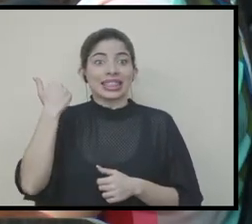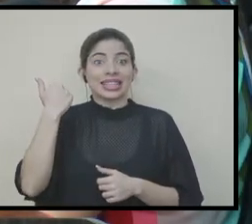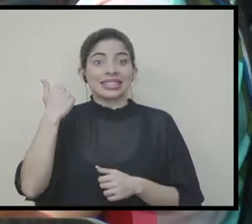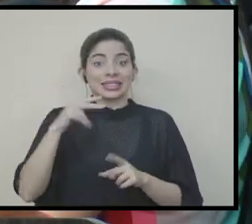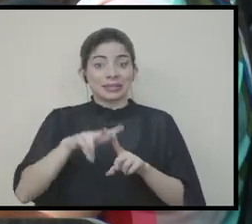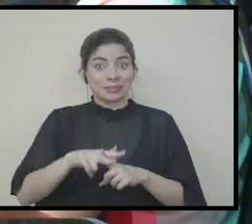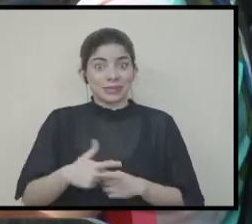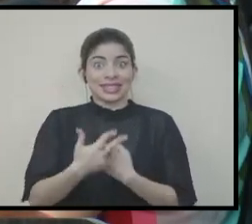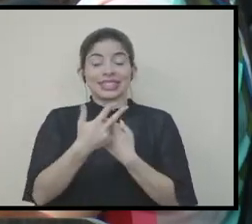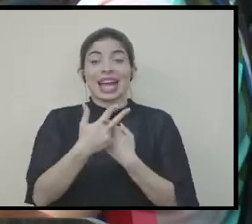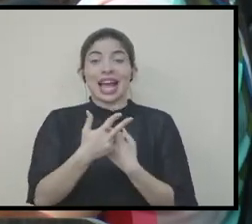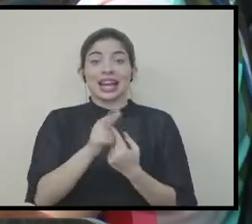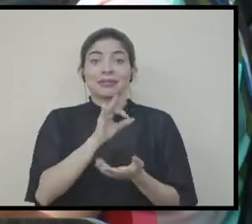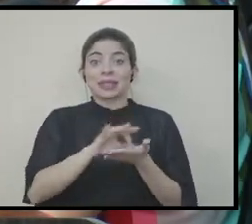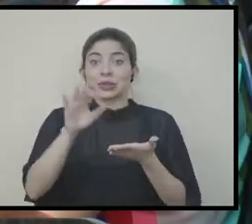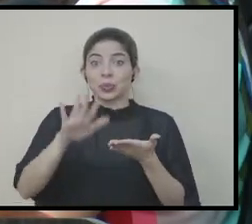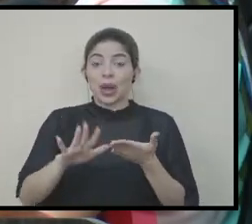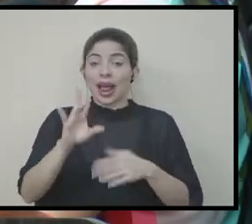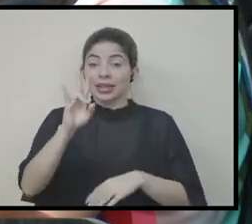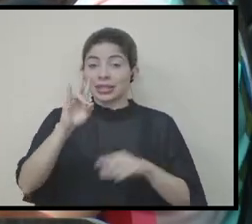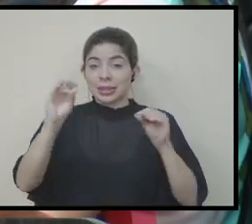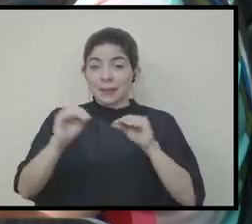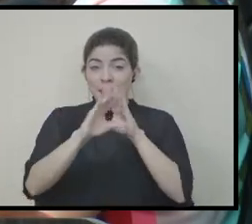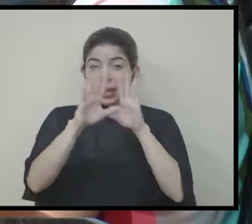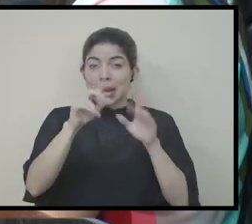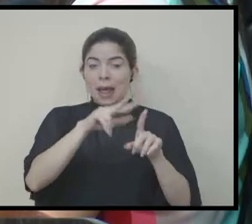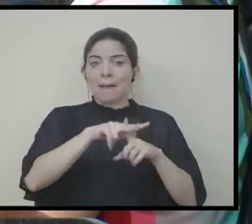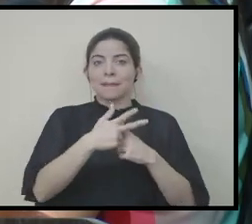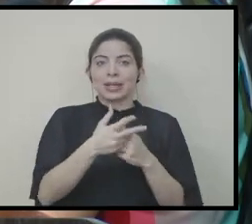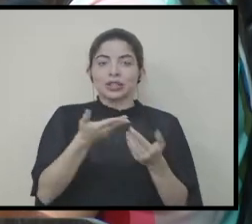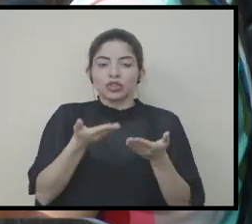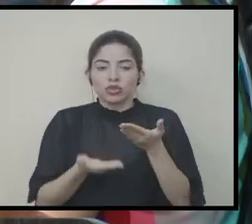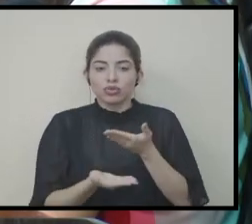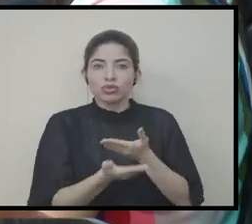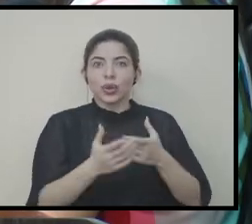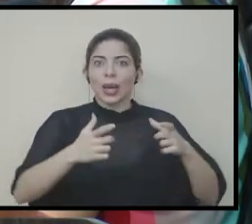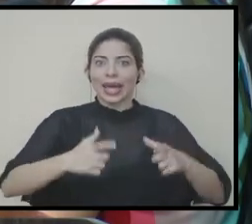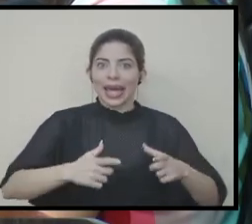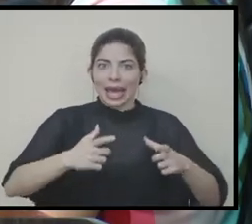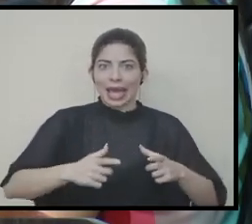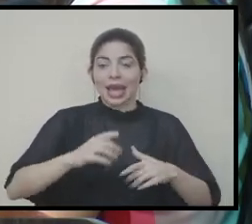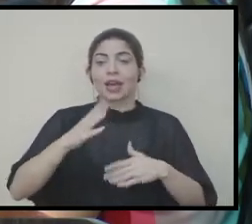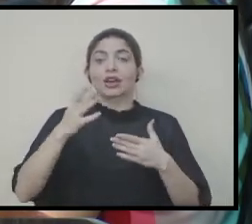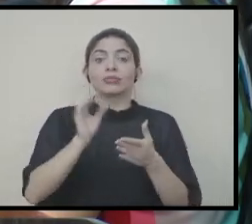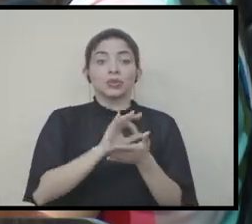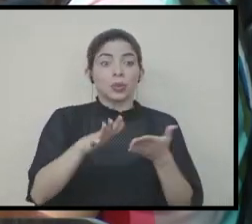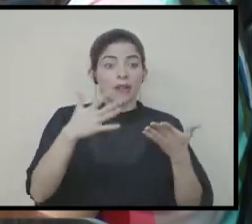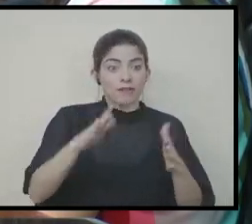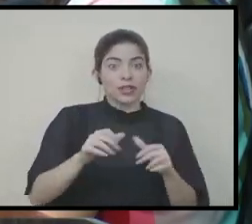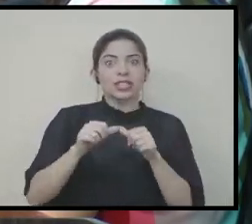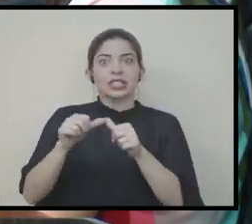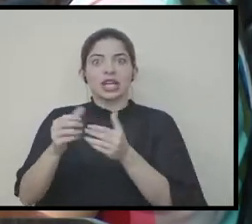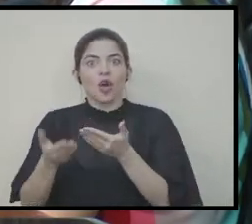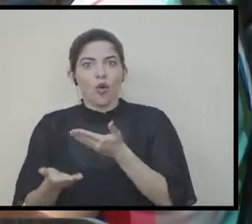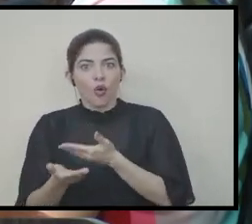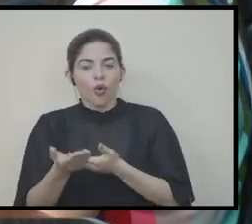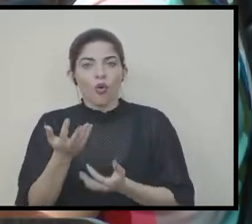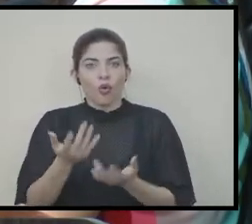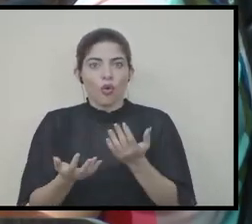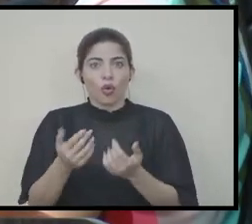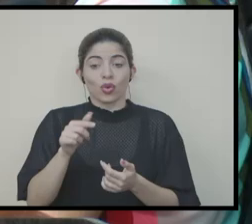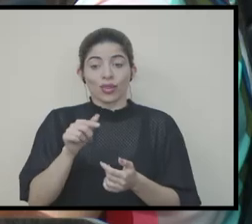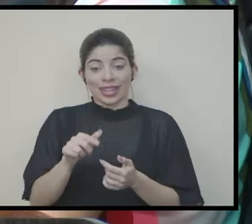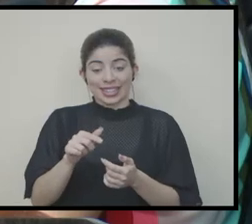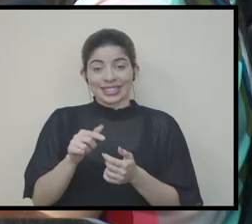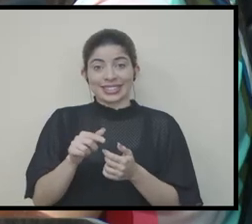antes de empezar su escuela, a las 7 de la mañana, empezaba a hornear queques, igual después. Y ahí hemos ido saliendo con esta empresa, Queques